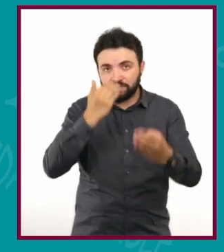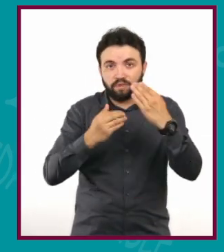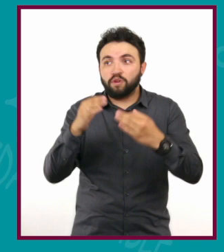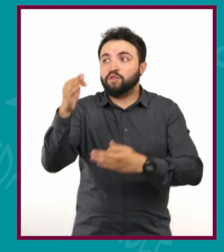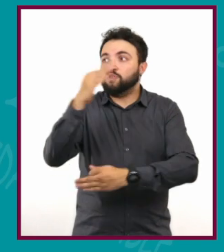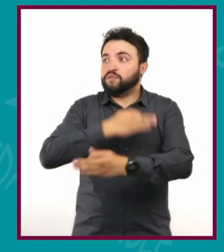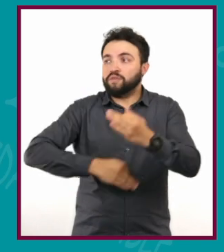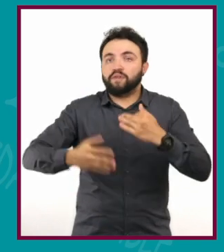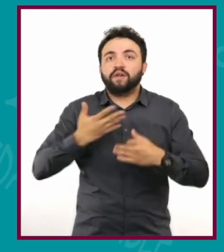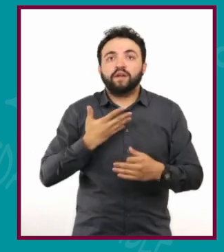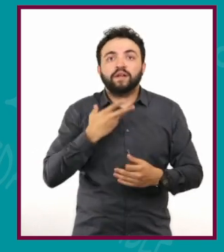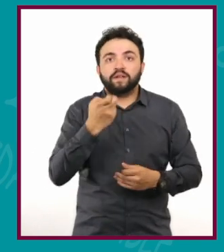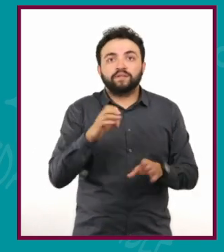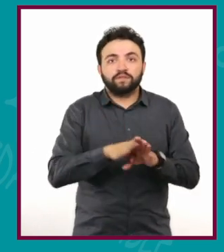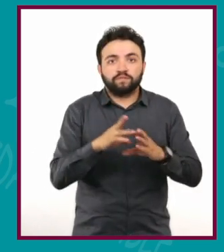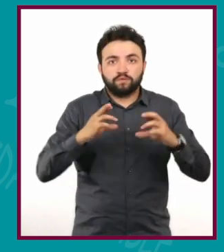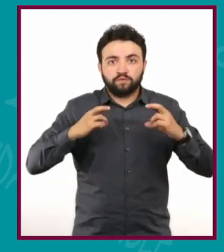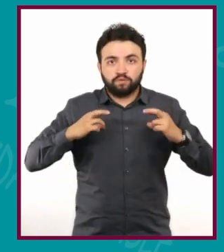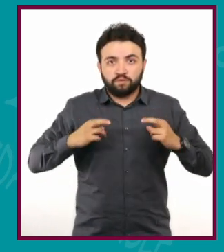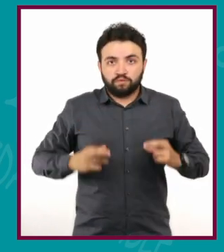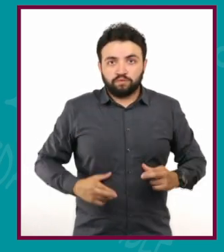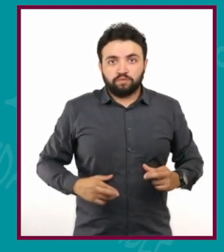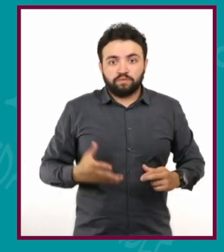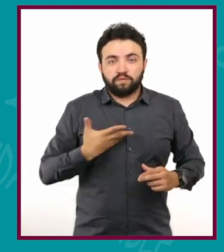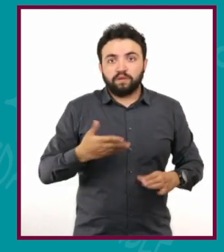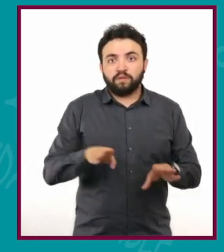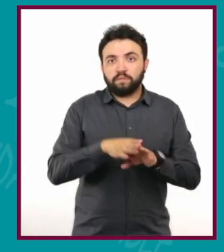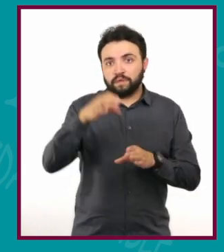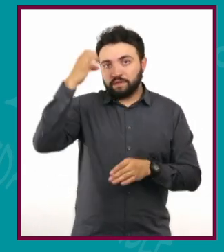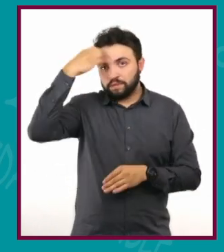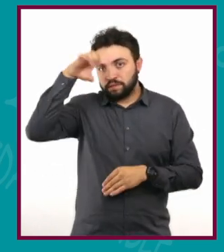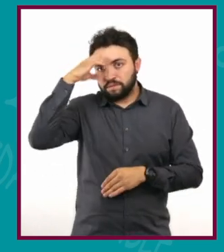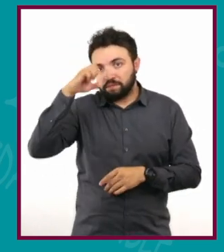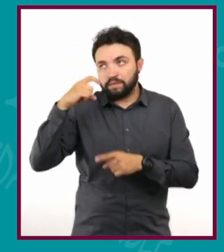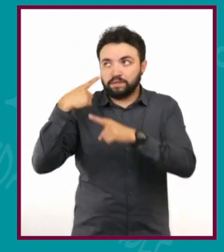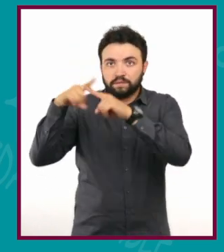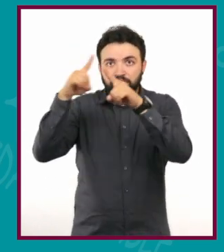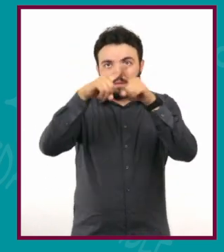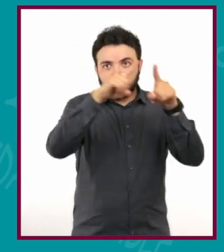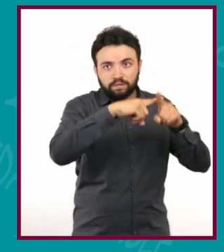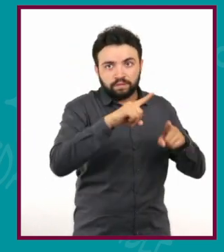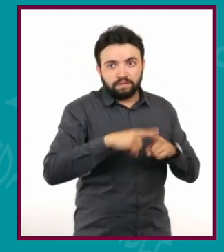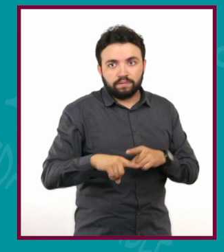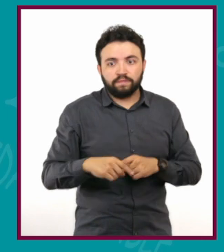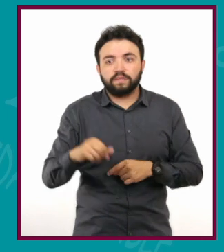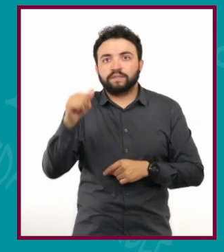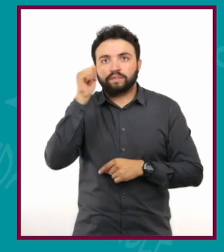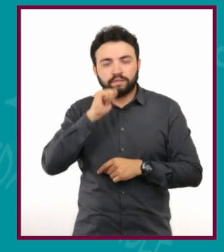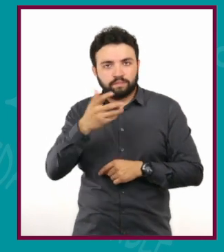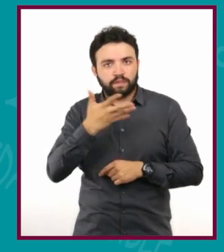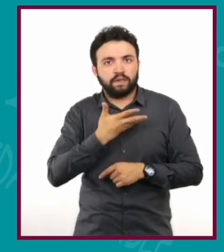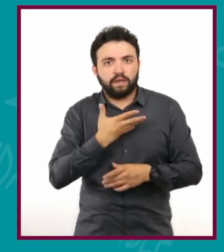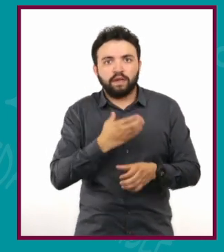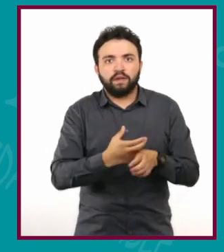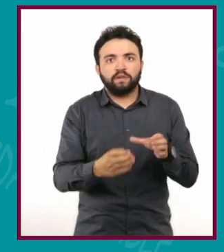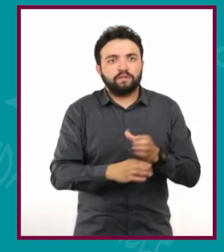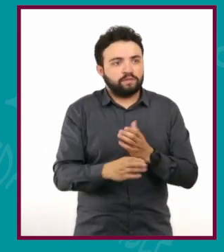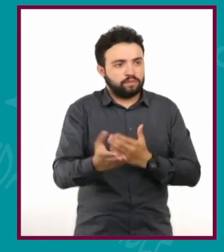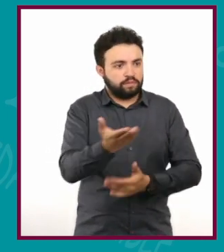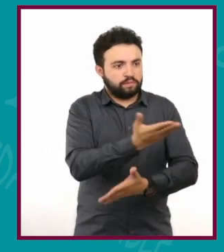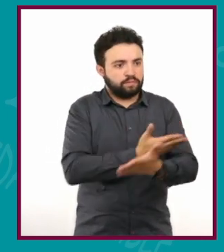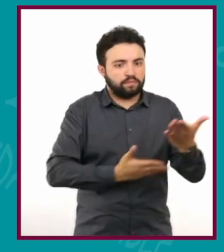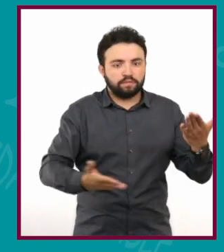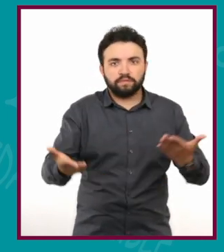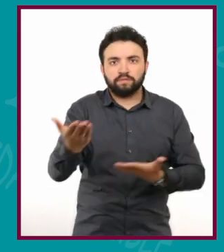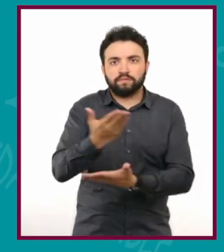vivimos esta realidad desde nuestro cuerpo y entonces nuestras experiencias son diferentes. Siempre hay cosas que